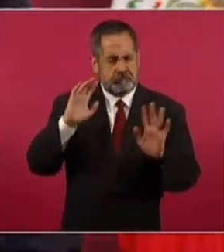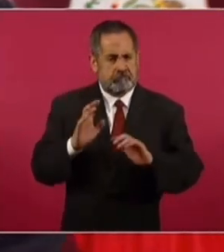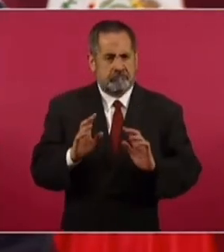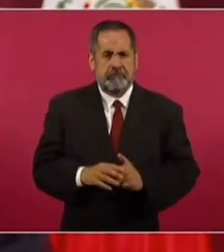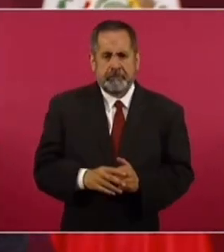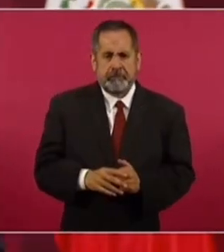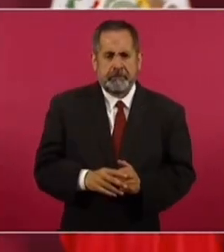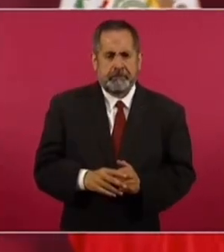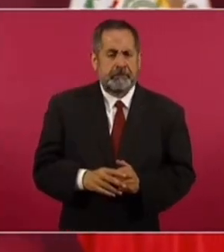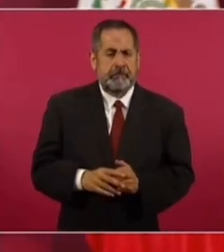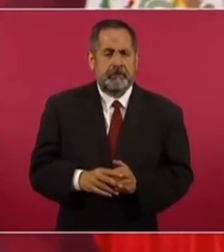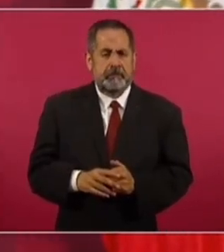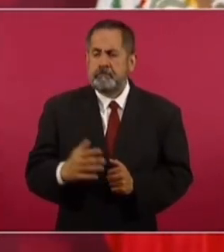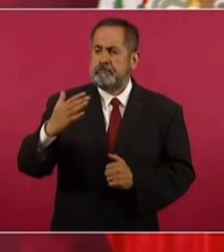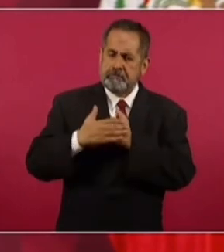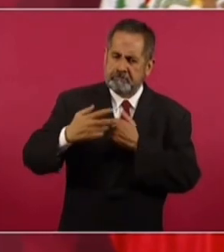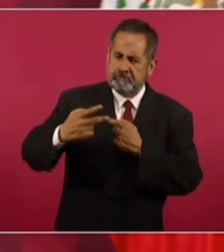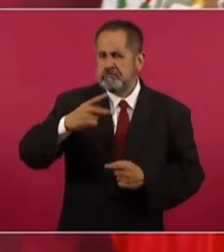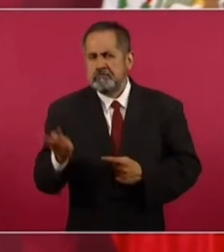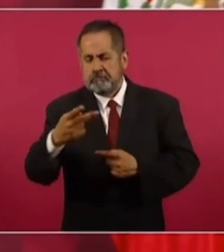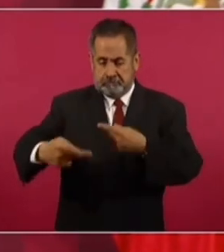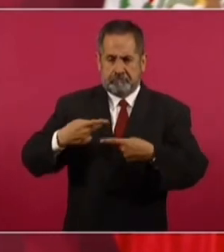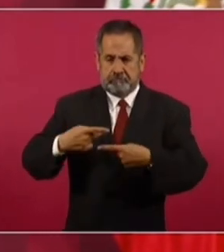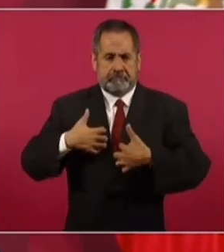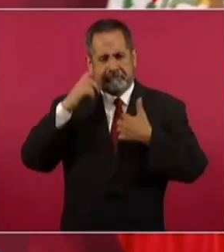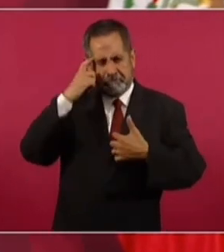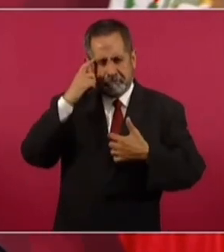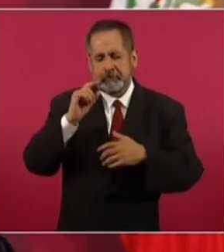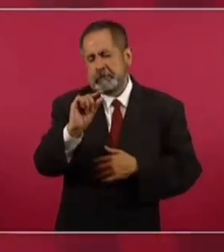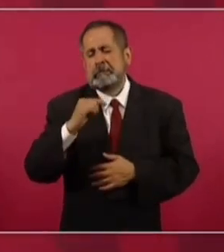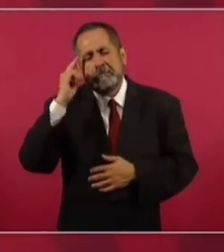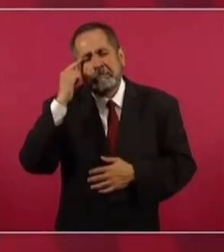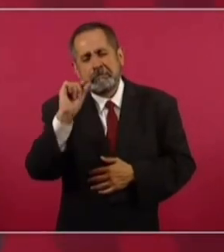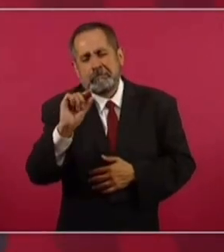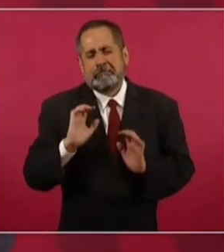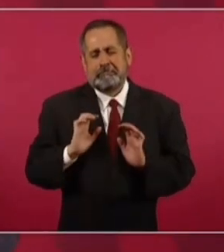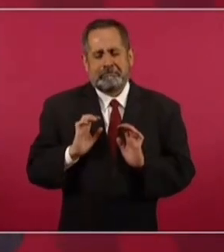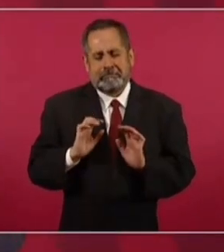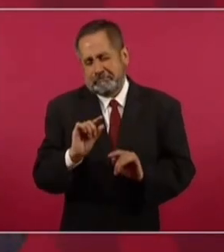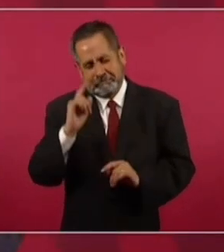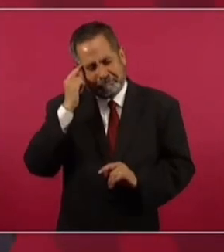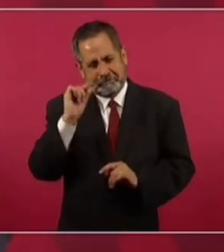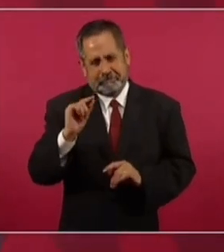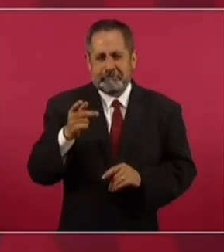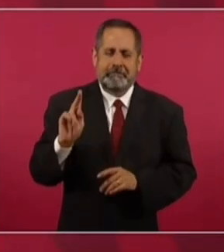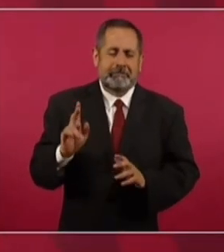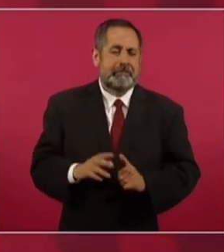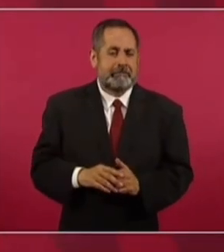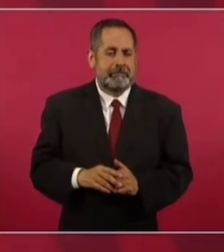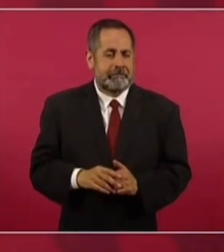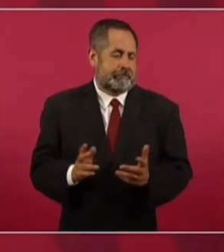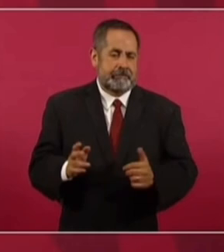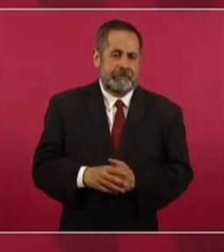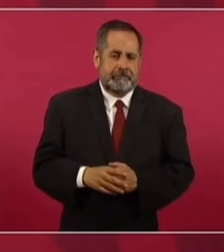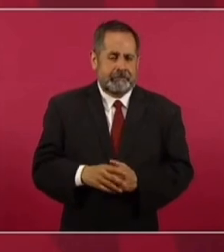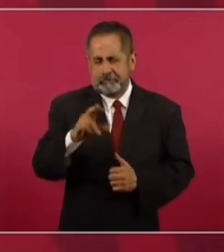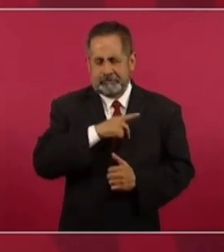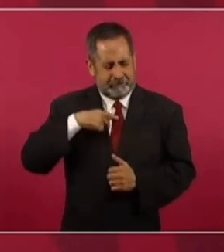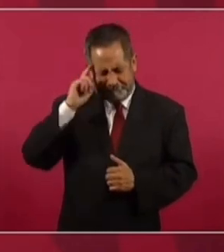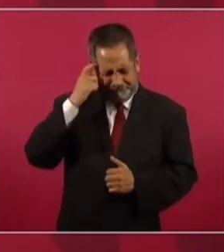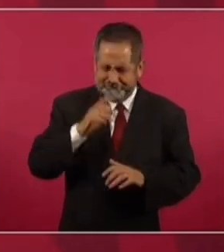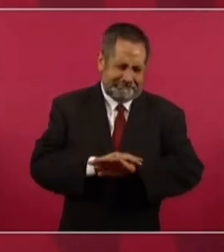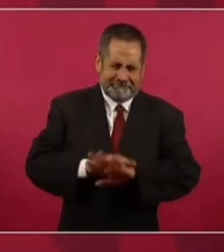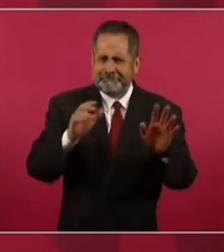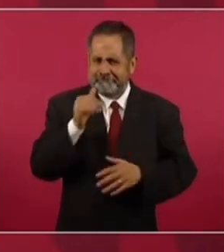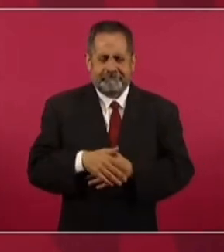cuando me cuestionan. No mucho, no, un poquito. Pero no enojarnos,